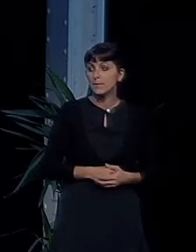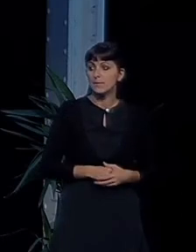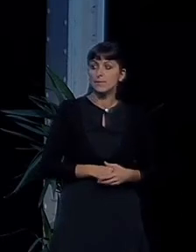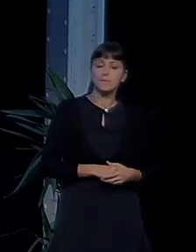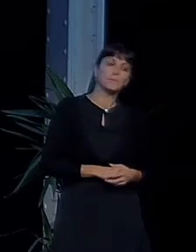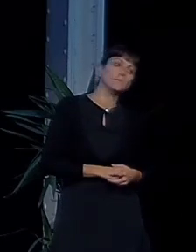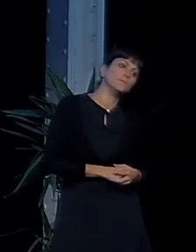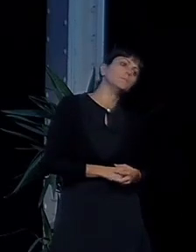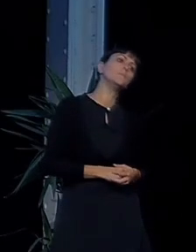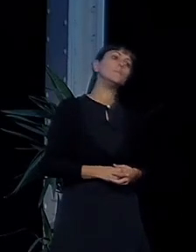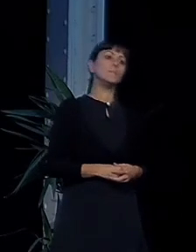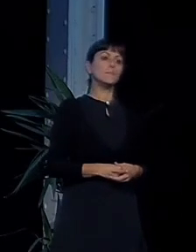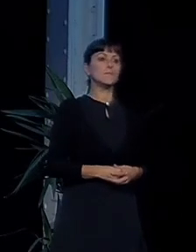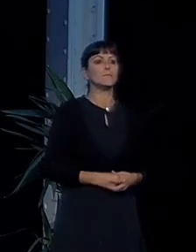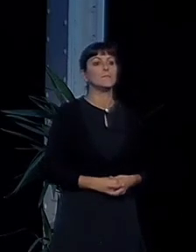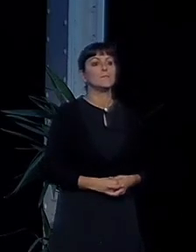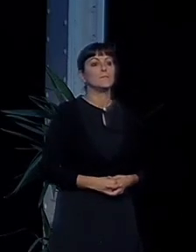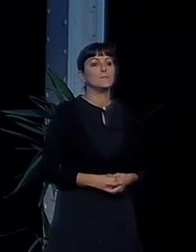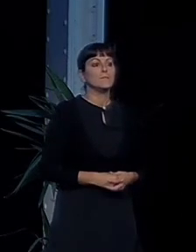Por allá abajo me ha parecido...